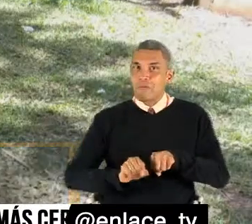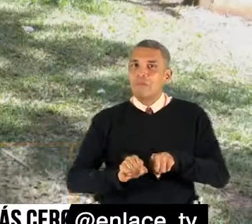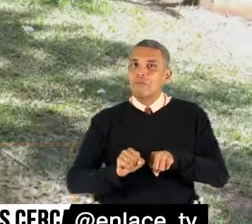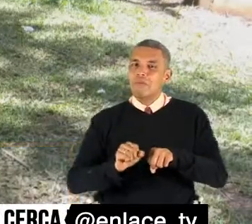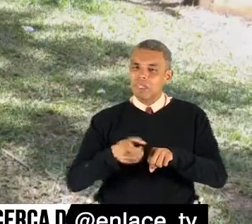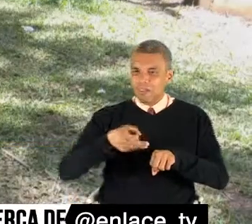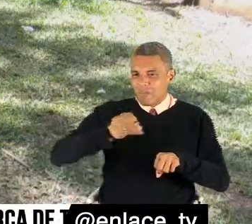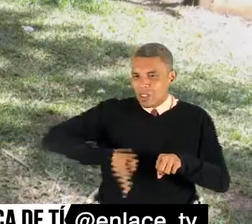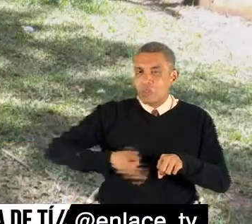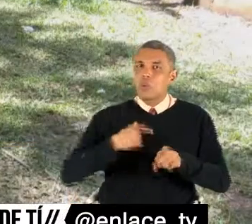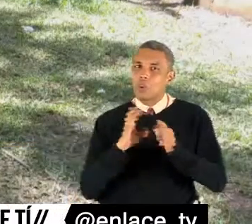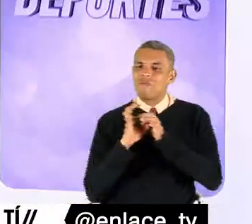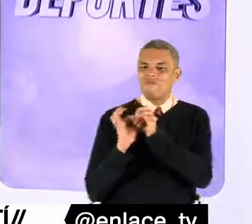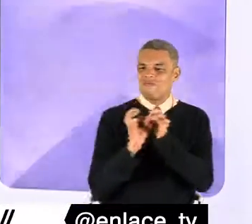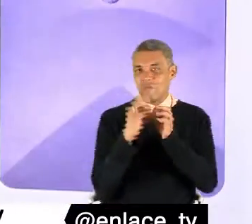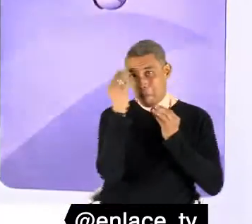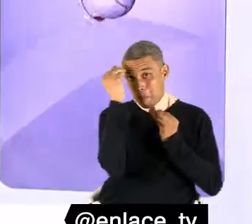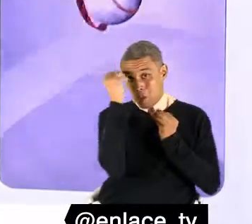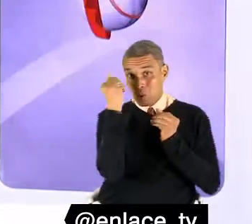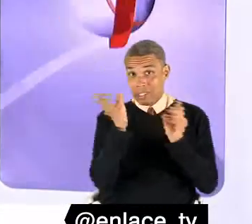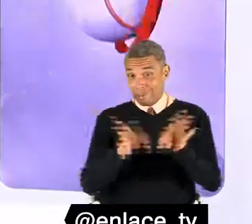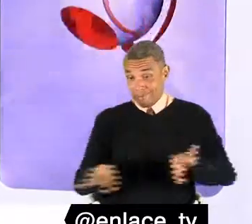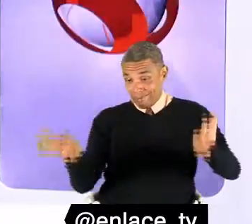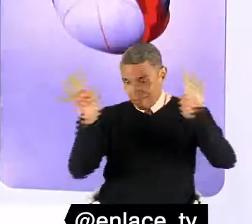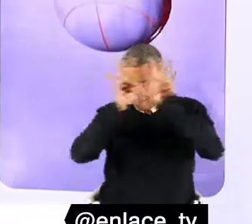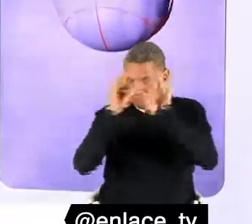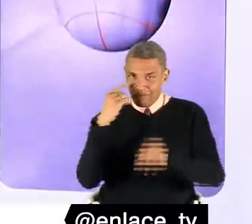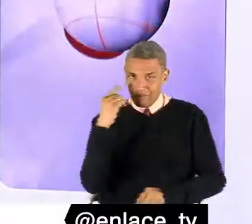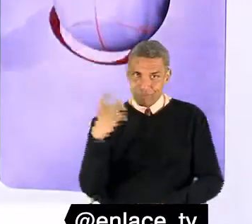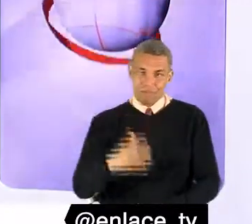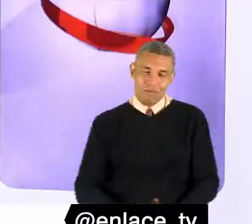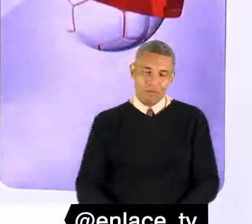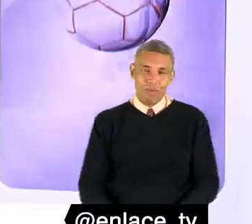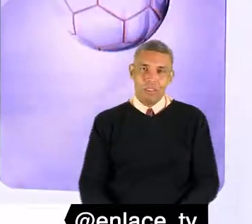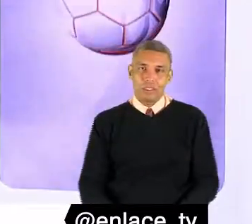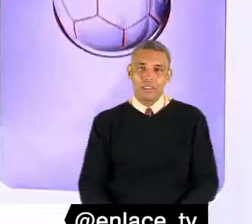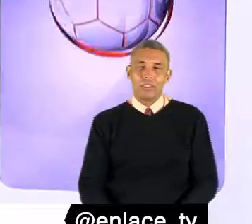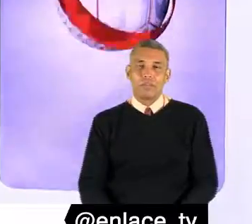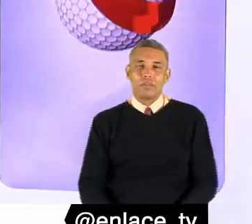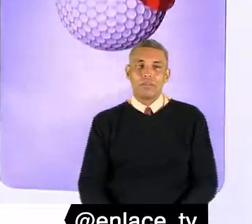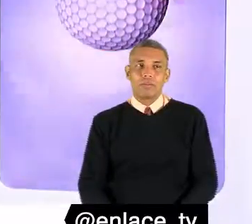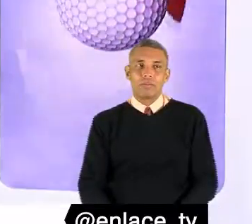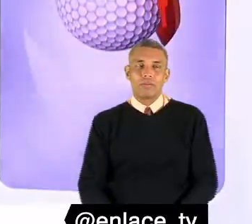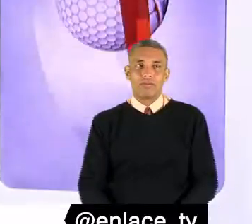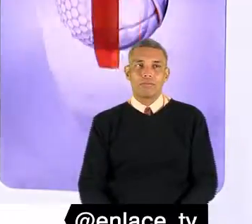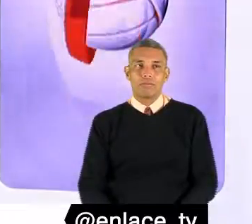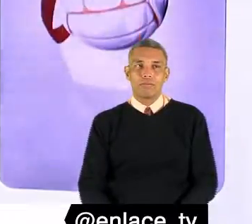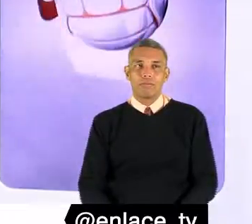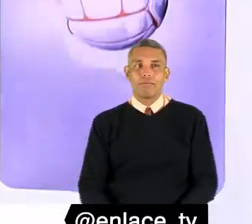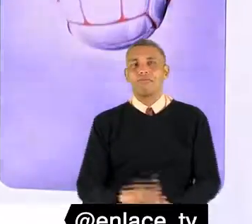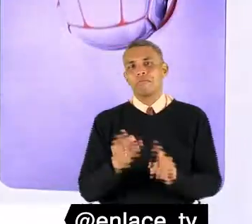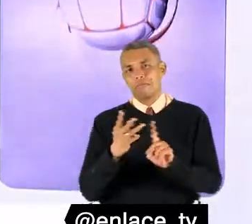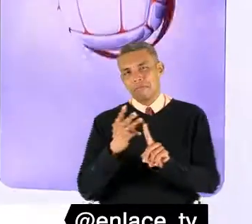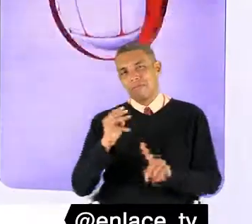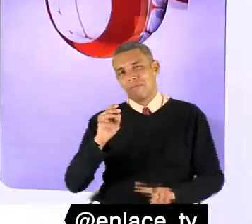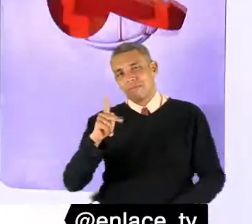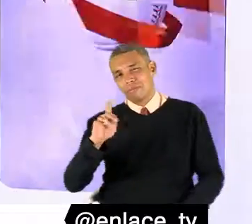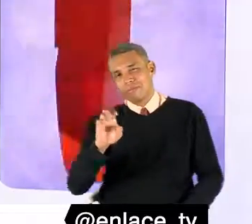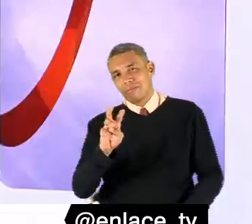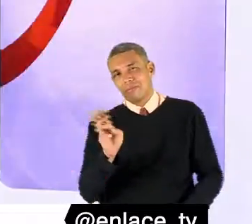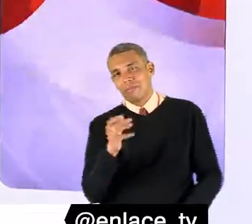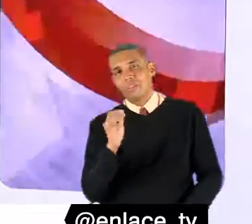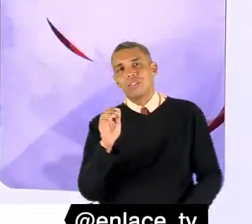seguras y de bien. Los pilotos en la familia Serrano: Kevin, Ainara y Eder Serrano.